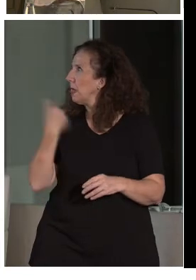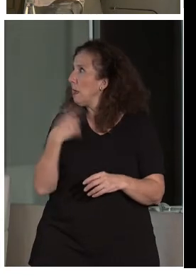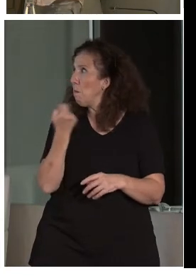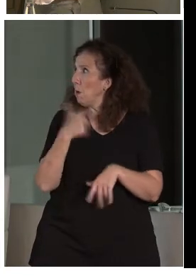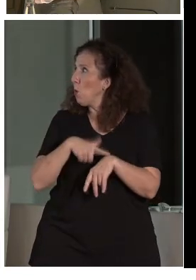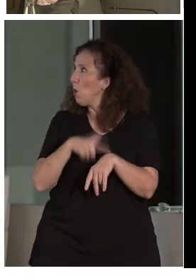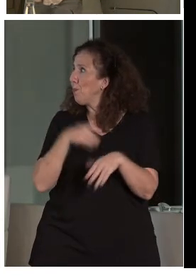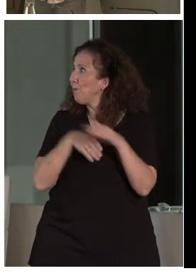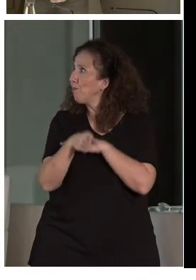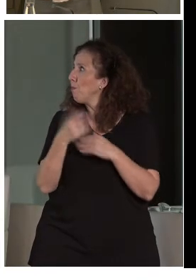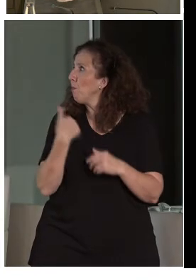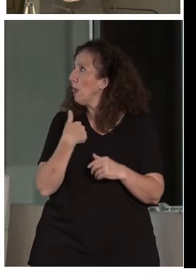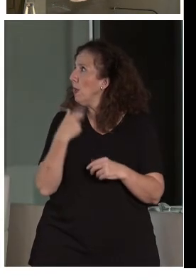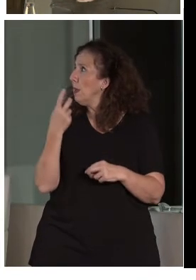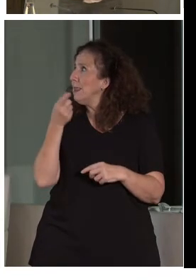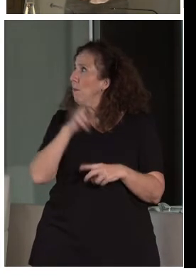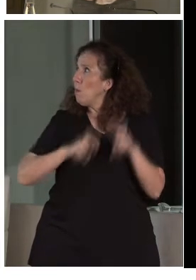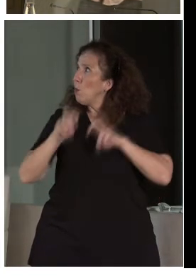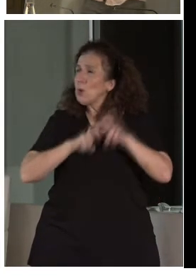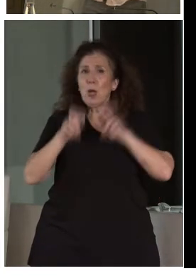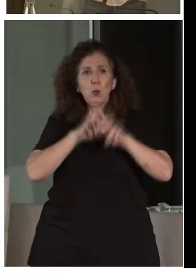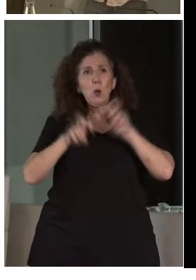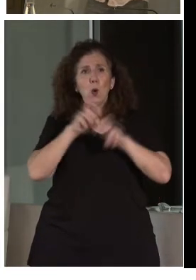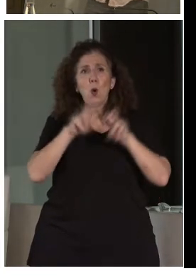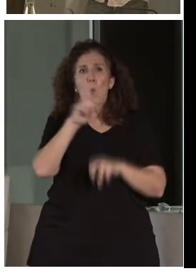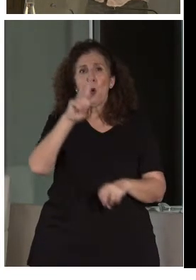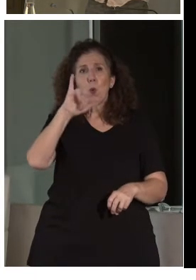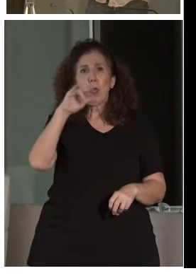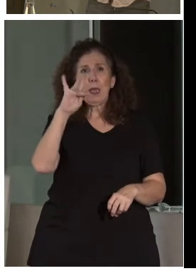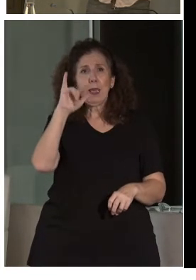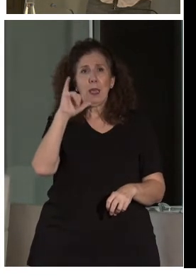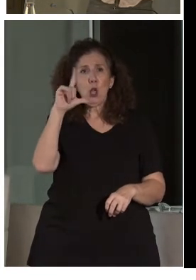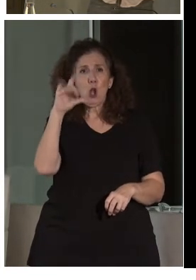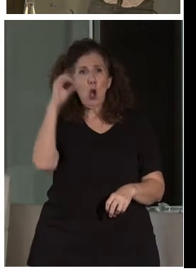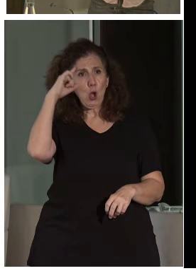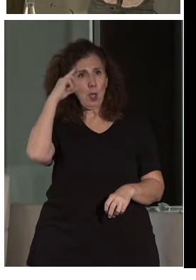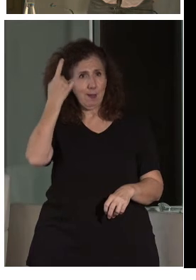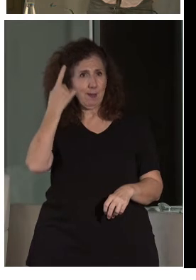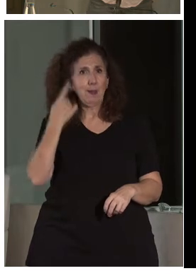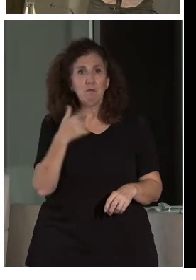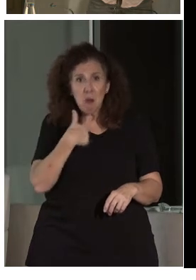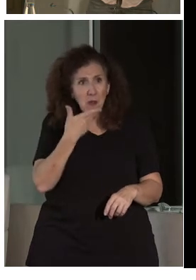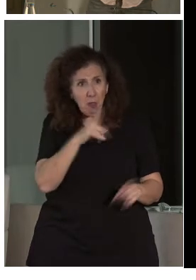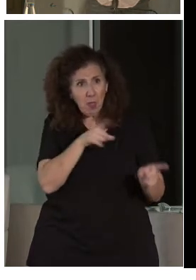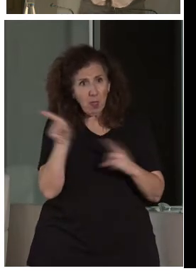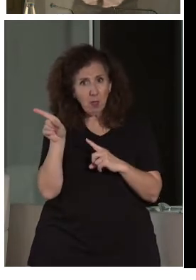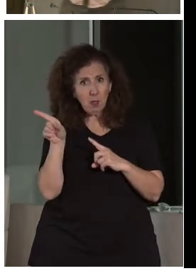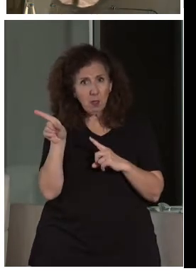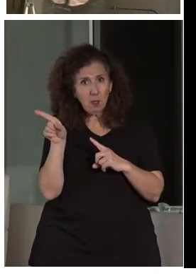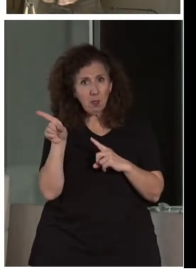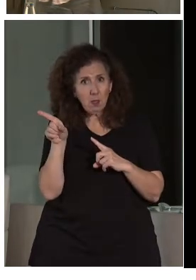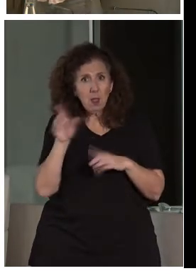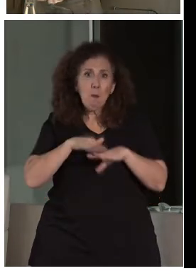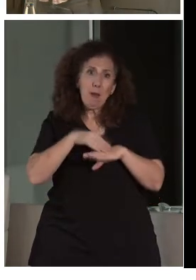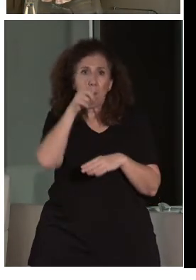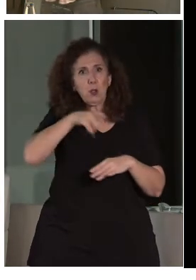poquito. Me metí en una web buscando Wikiloc, Rutas del Mundo, ¿lo conocéis? Más o menos, sí. Bueno, esto es para gente que